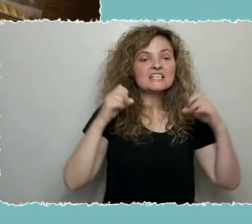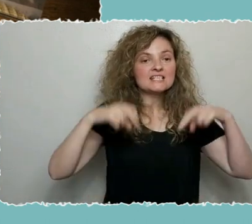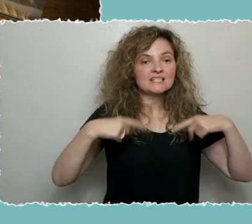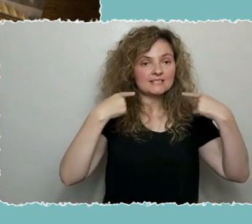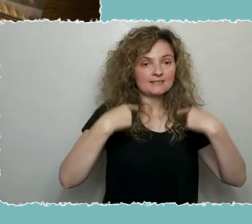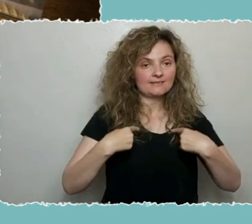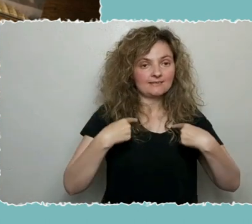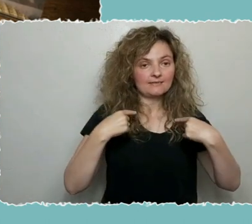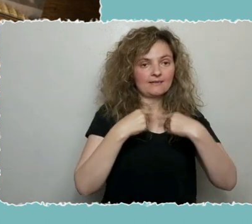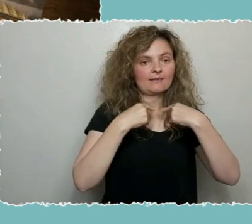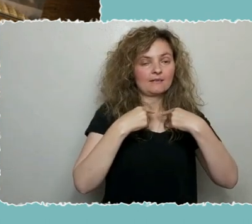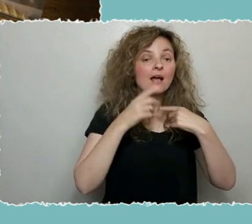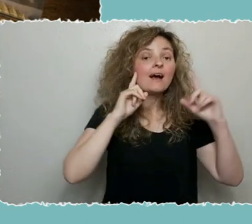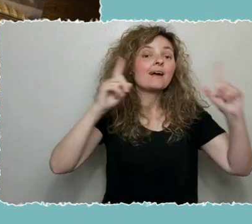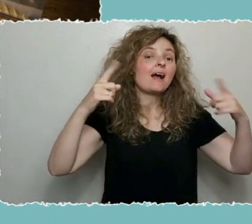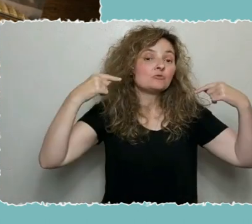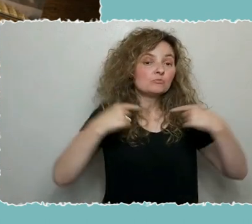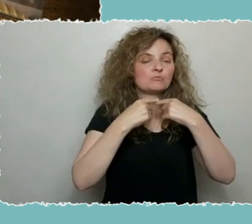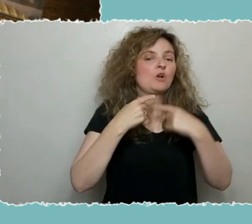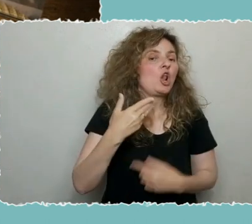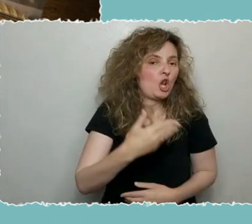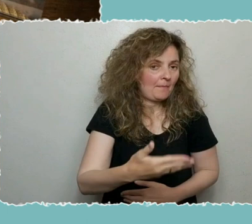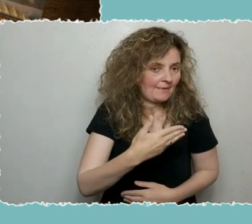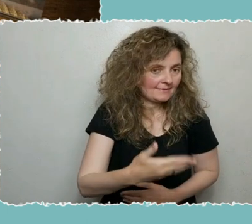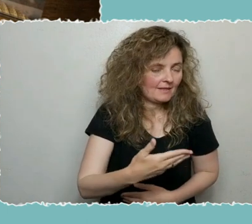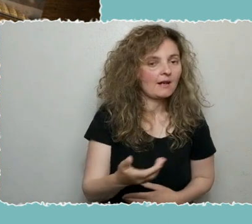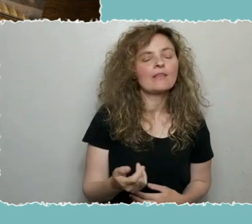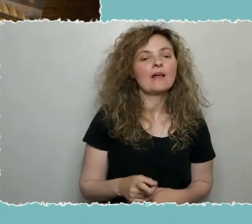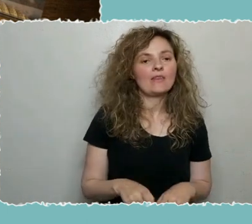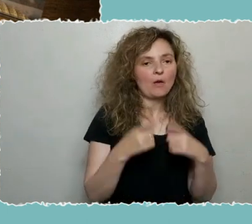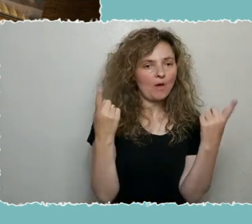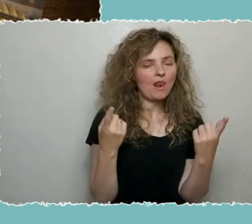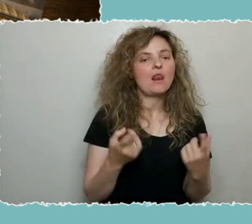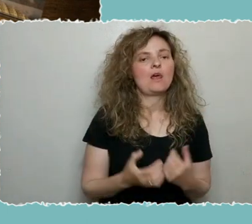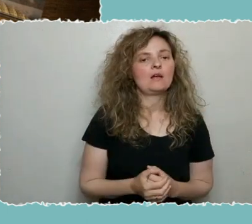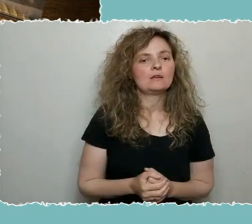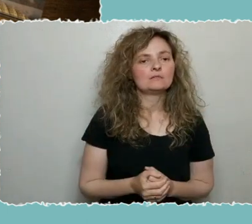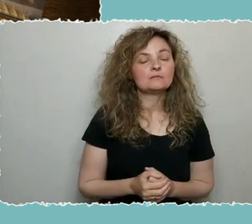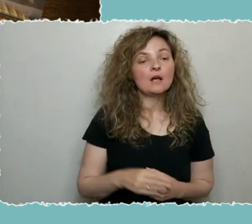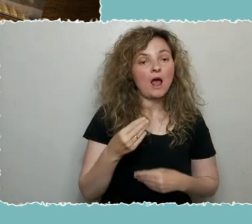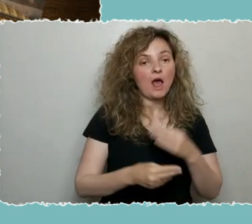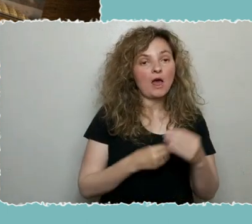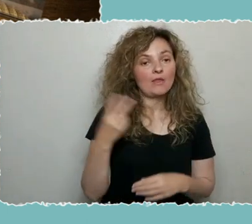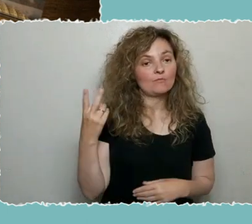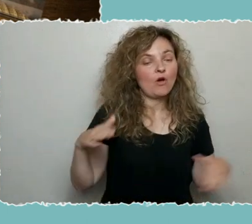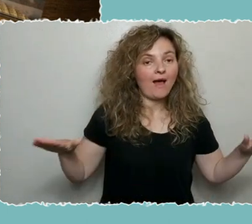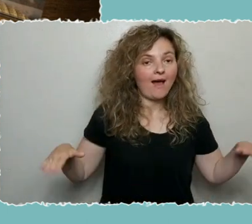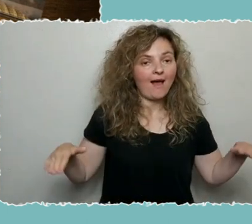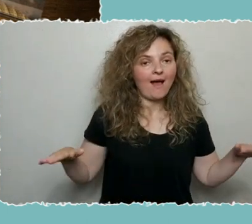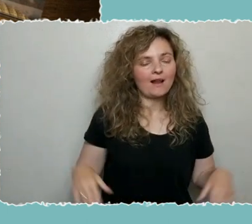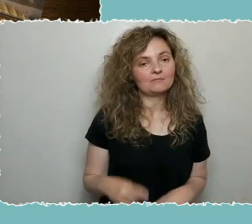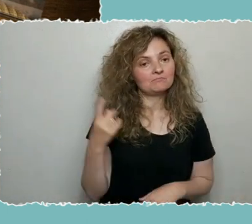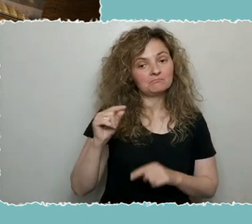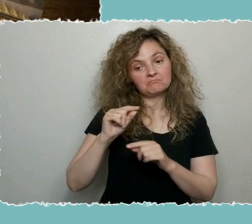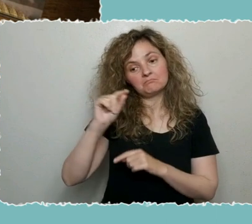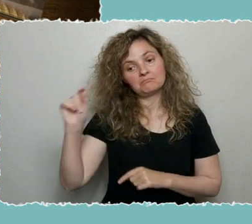pechar, se pechamos da igual. Pero agora imos facer as dúas as. Imos facer